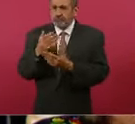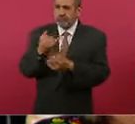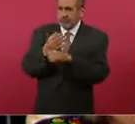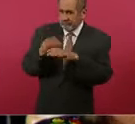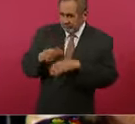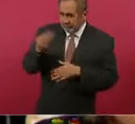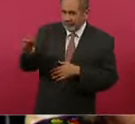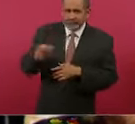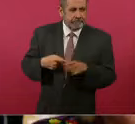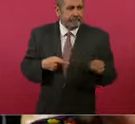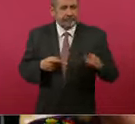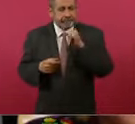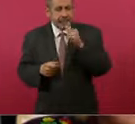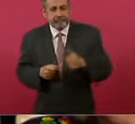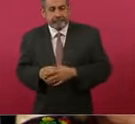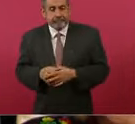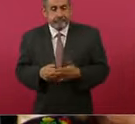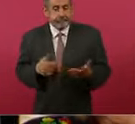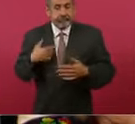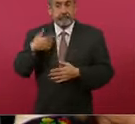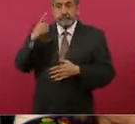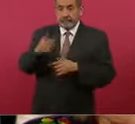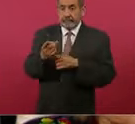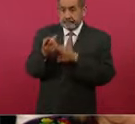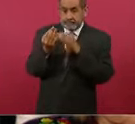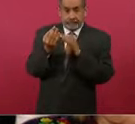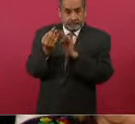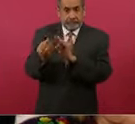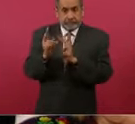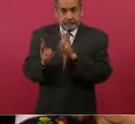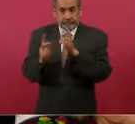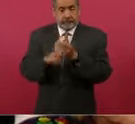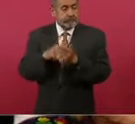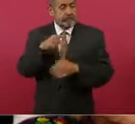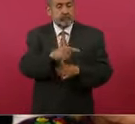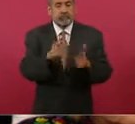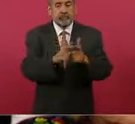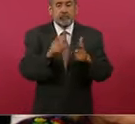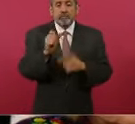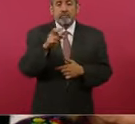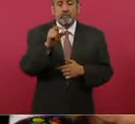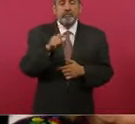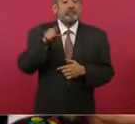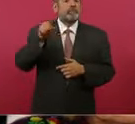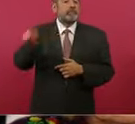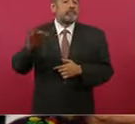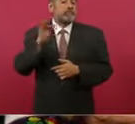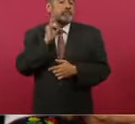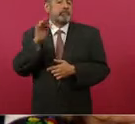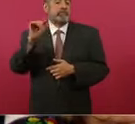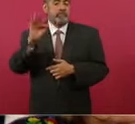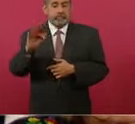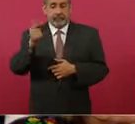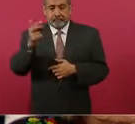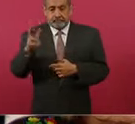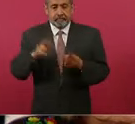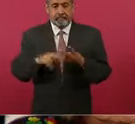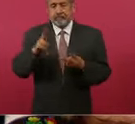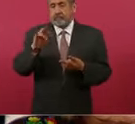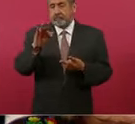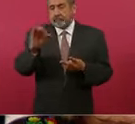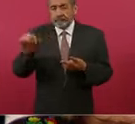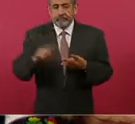información. En cuanto a sus instrucciones de que nos recibieran y se investiga el Grupo Andrade, la Fiscalía General de la República, la UIF, la